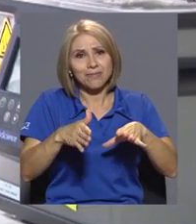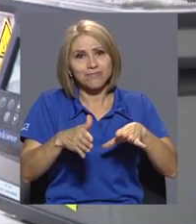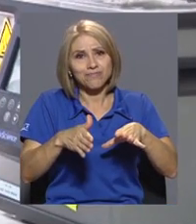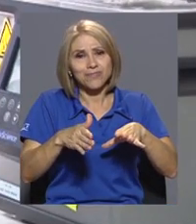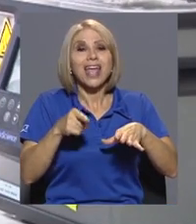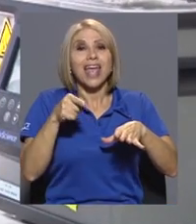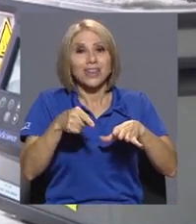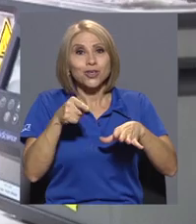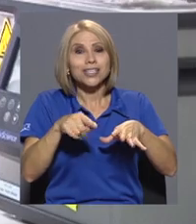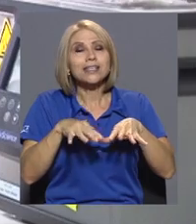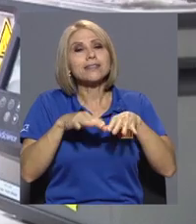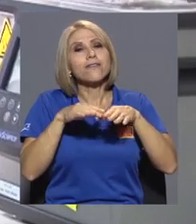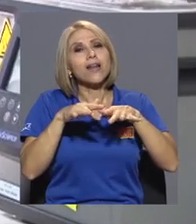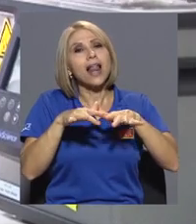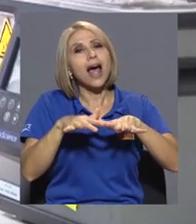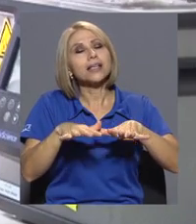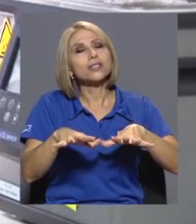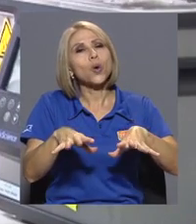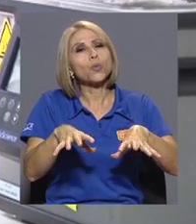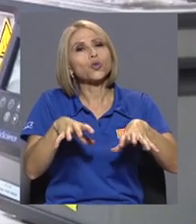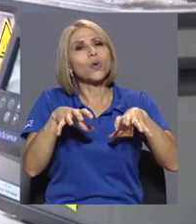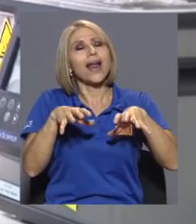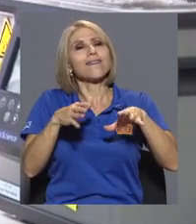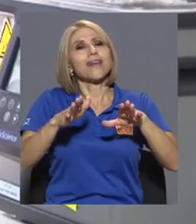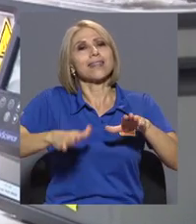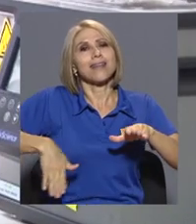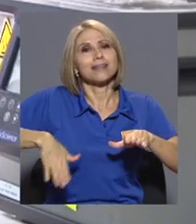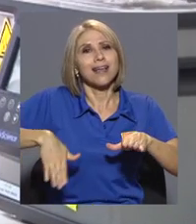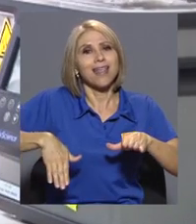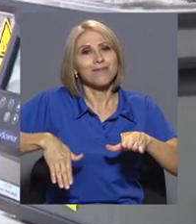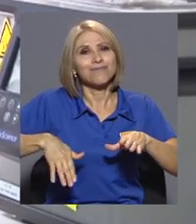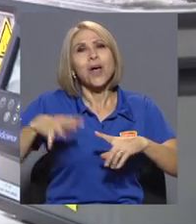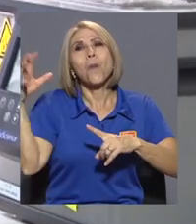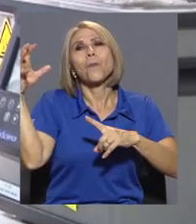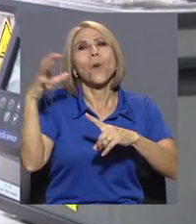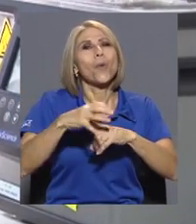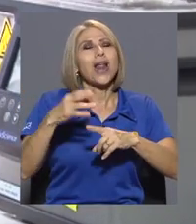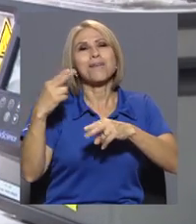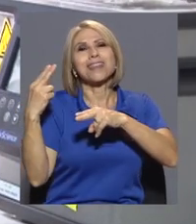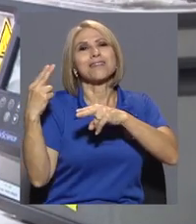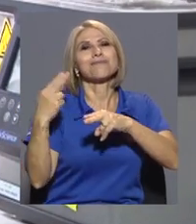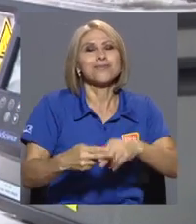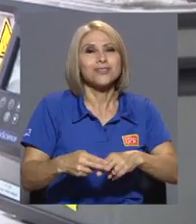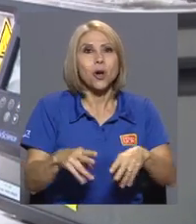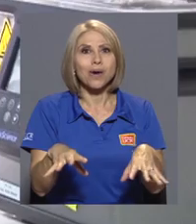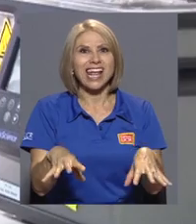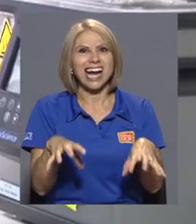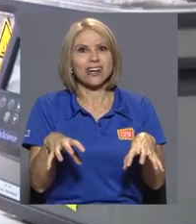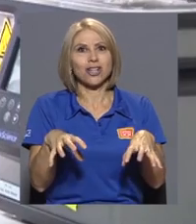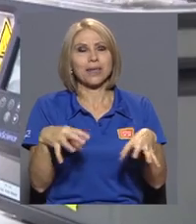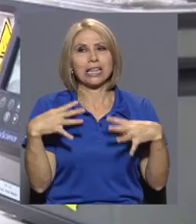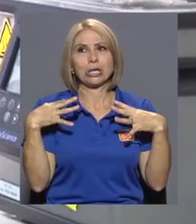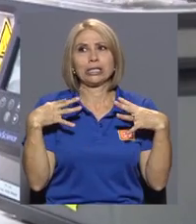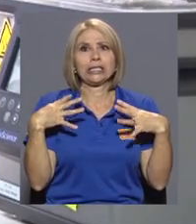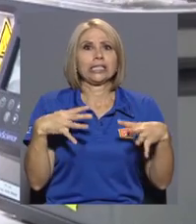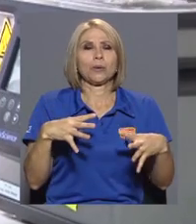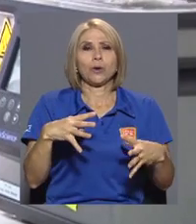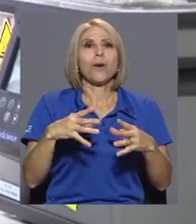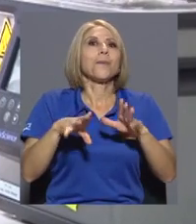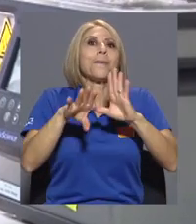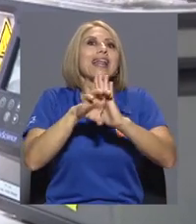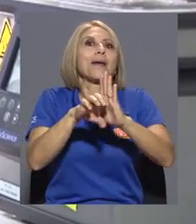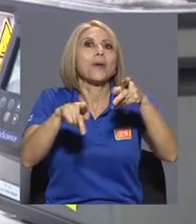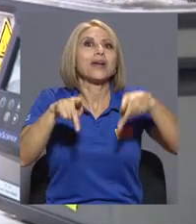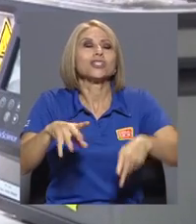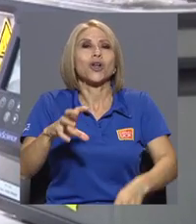retrasada. Entonces, lo que ocurre es lo que popularmente nosotros decimos como engarrotamiento. La persona como que se engarrota. Aprieta el puño, pero lo